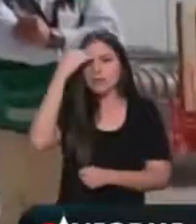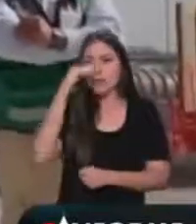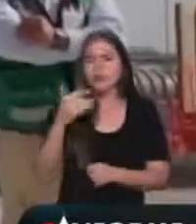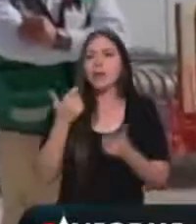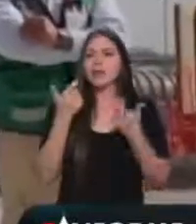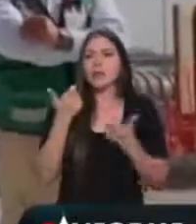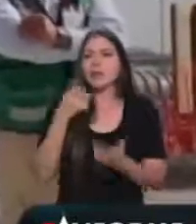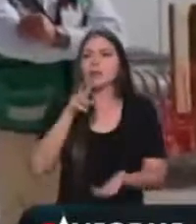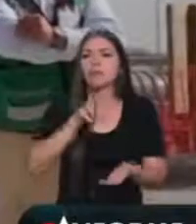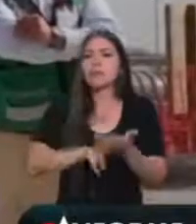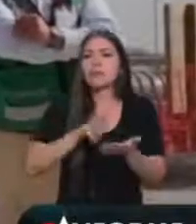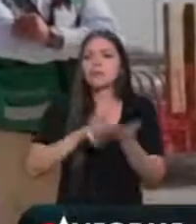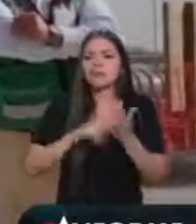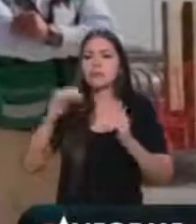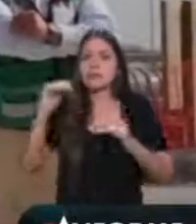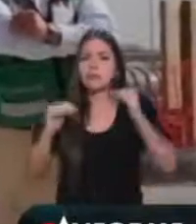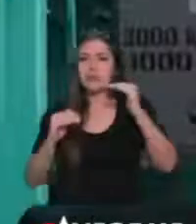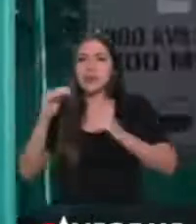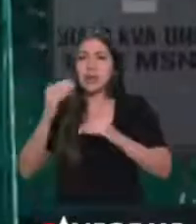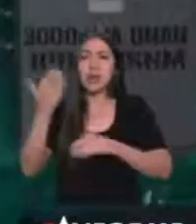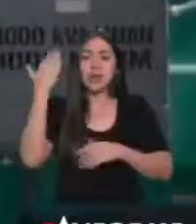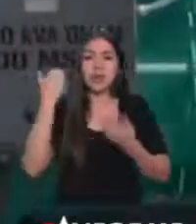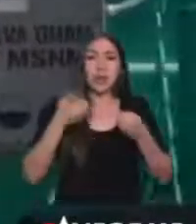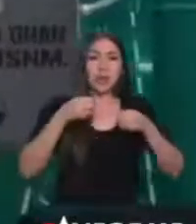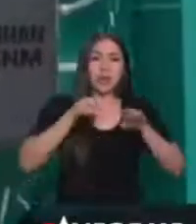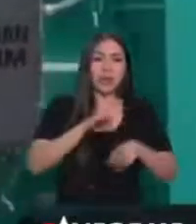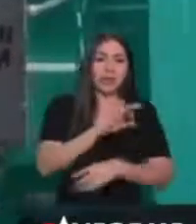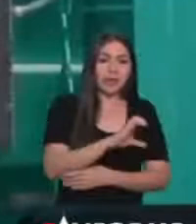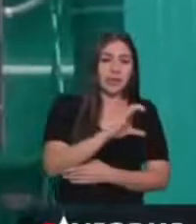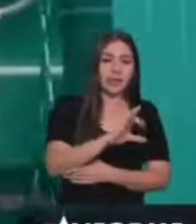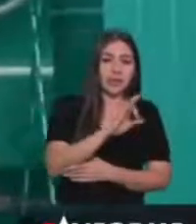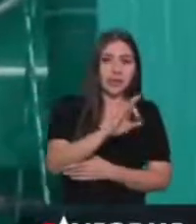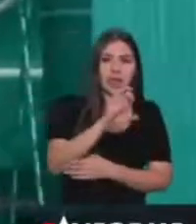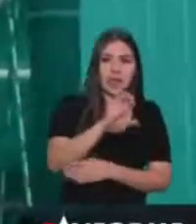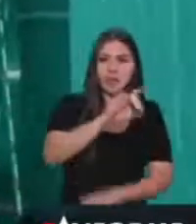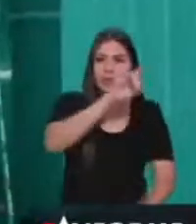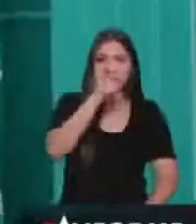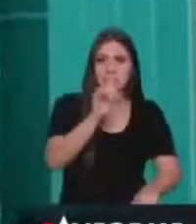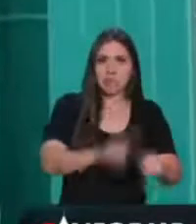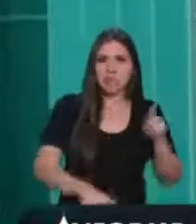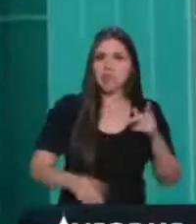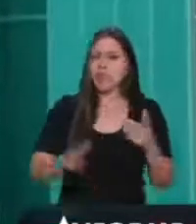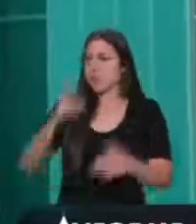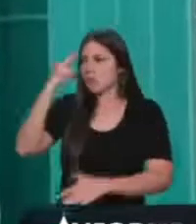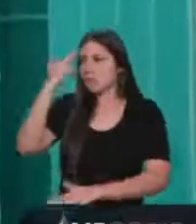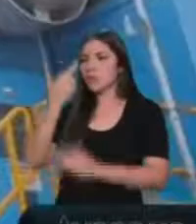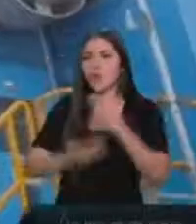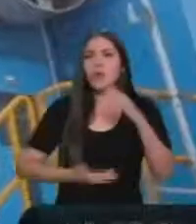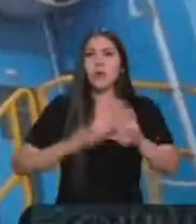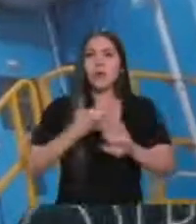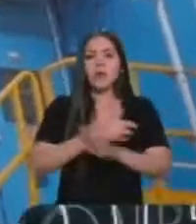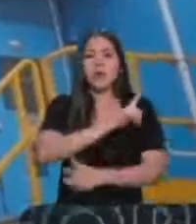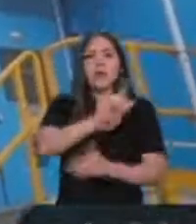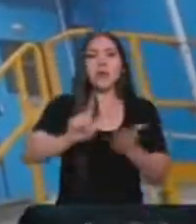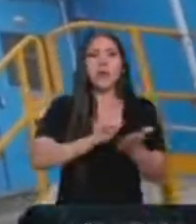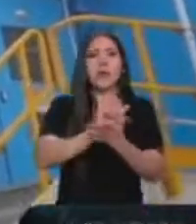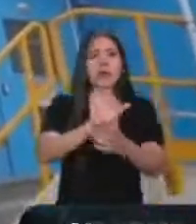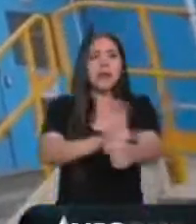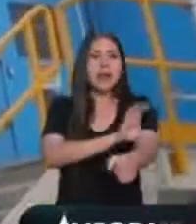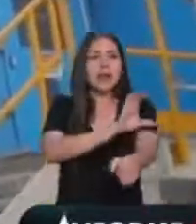que limitó el despacho de electricidad de la CFE a la red de transmisión, incluso violando la ley de la industria eléctrica en su artículo